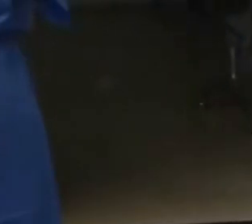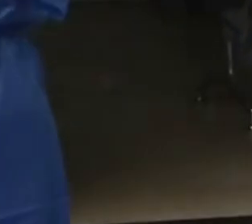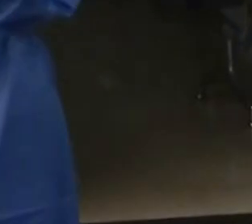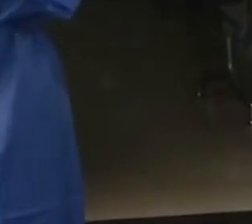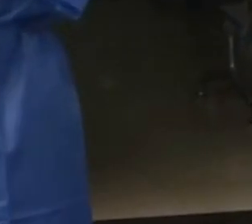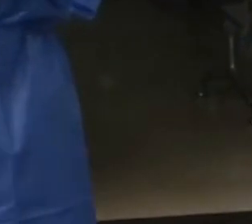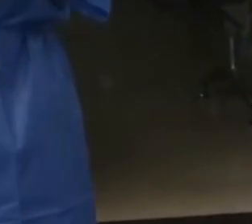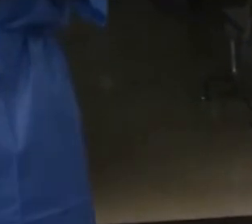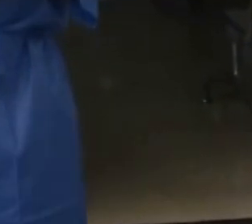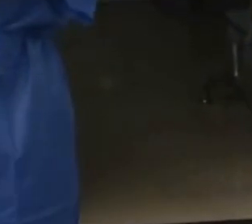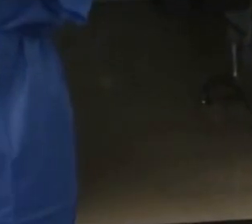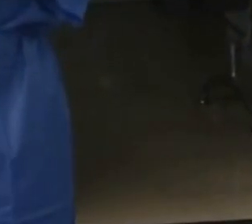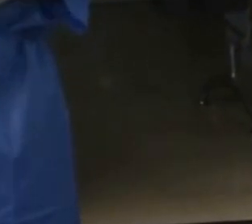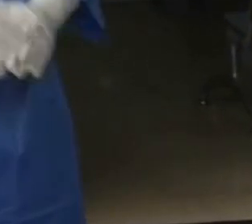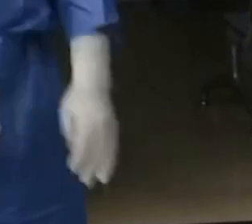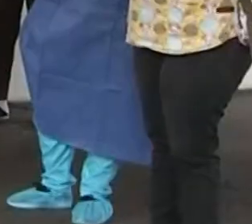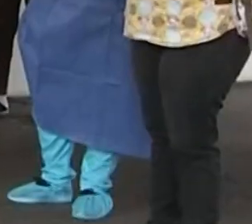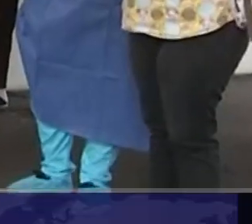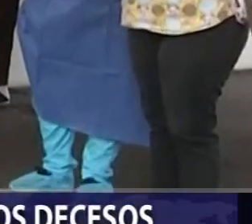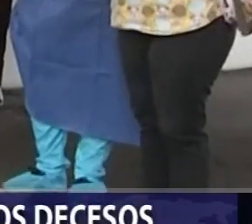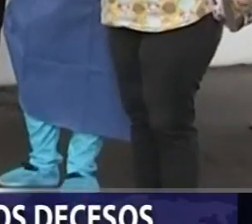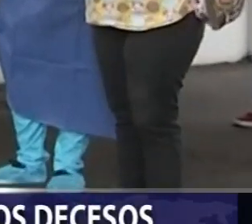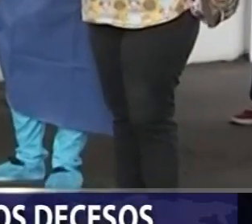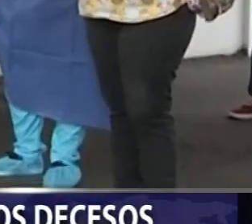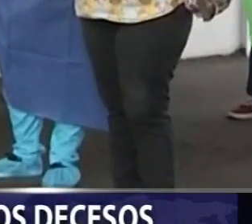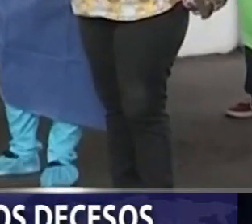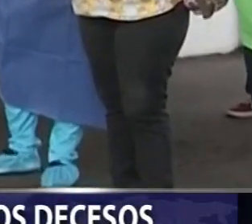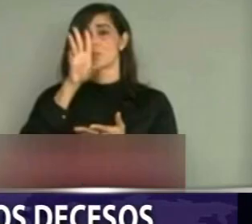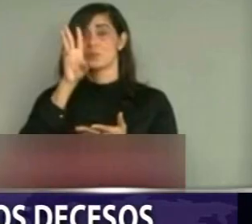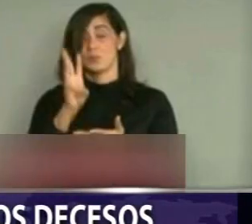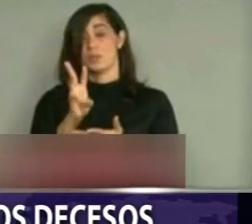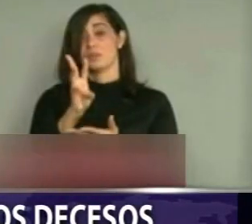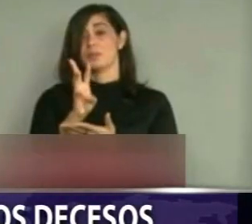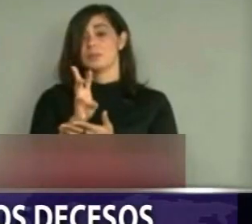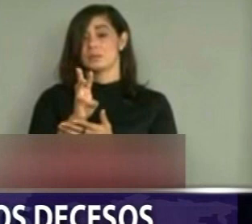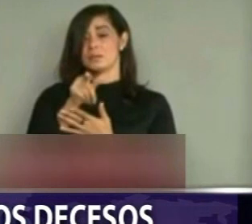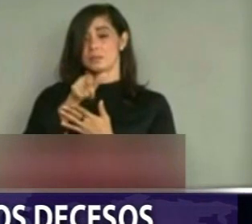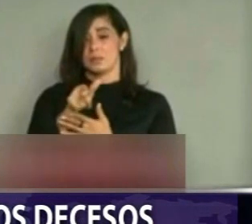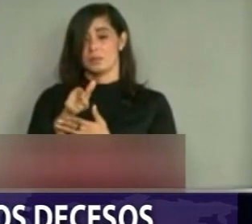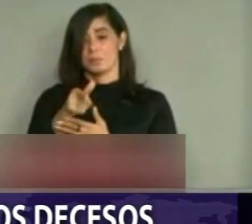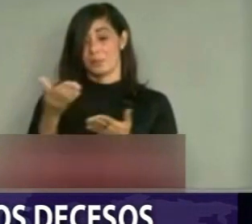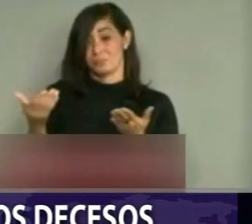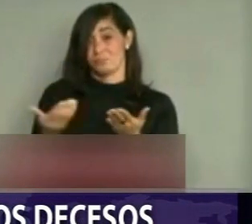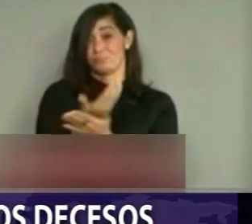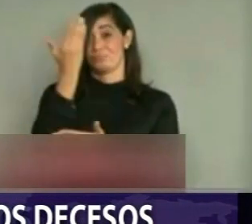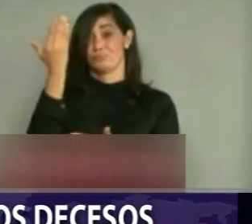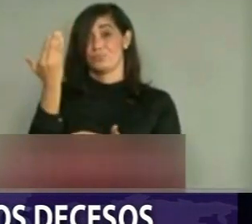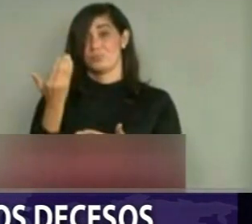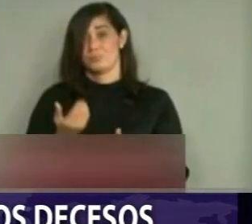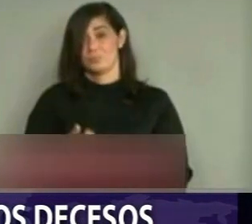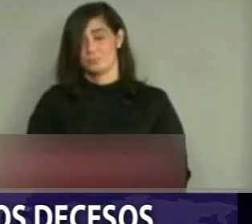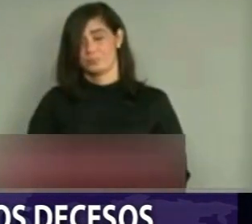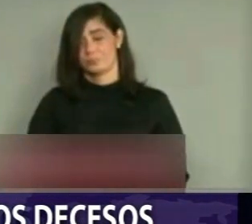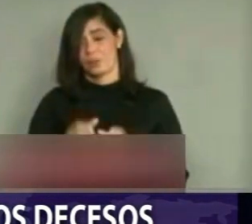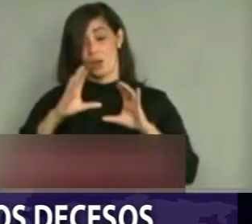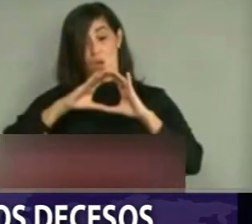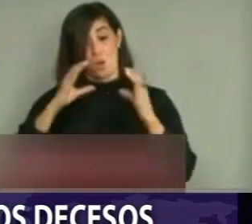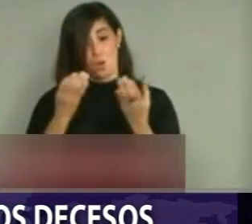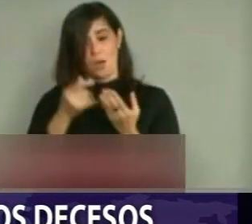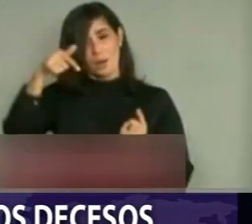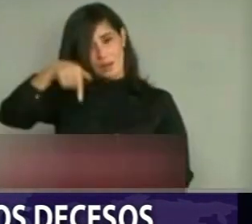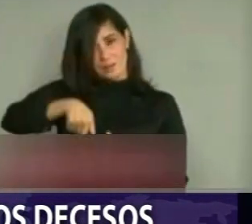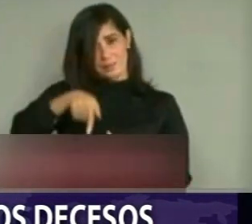país, para una tasa de letalidad de 5.8% por cada 100.000 contagiados. En la